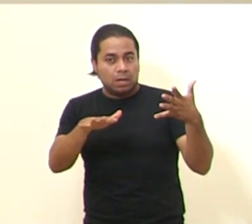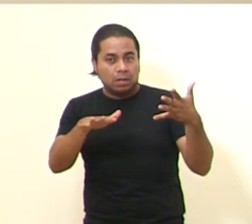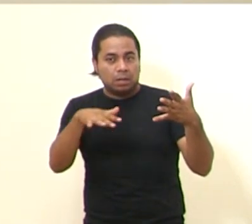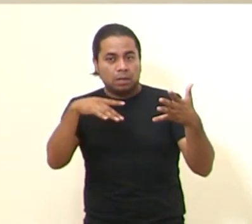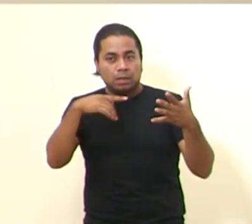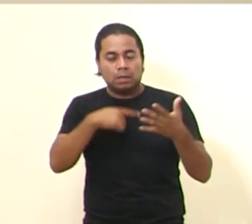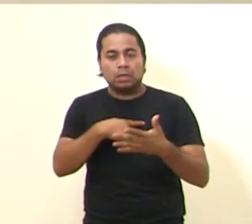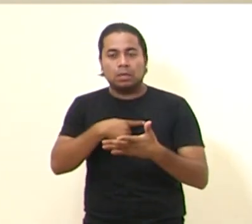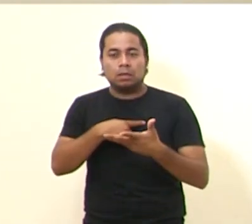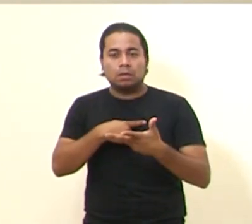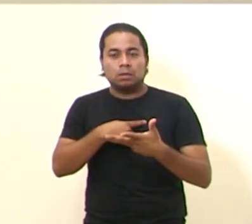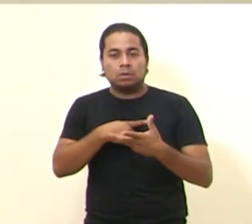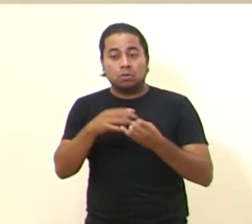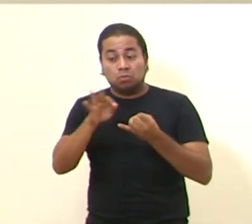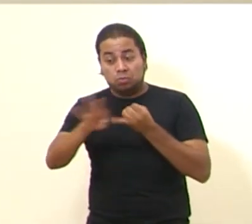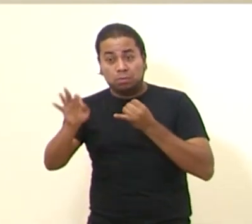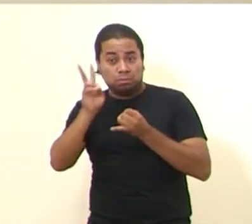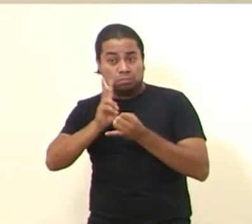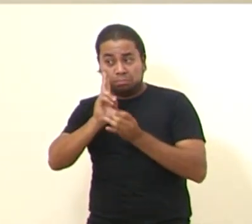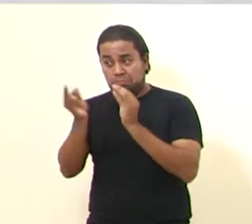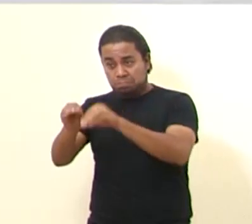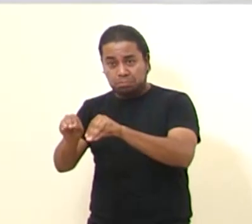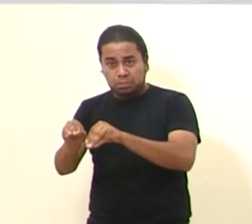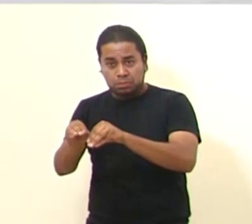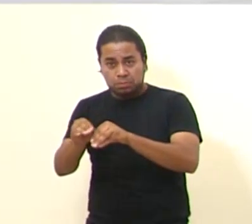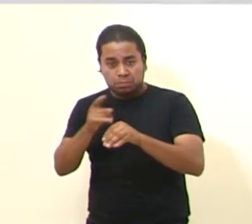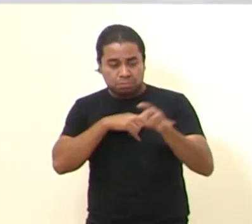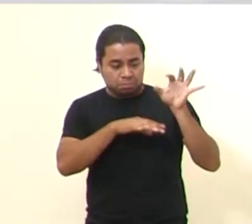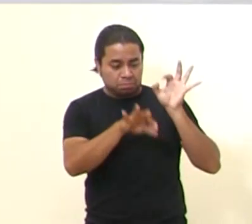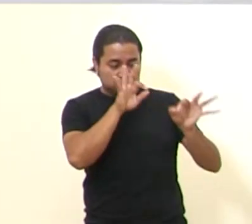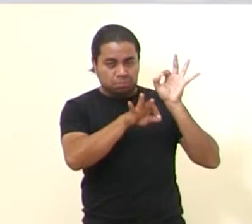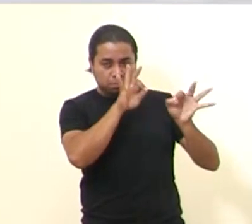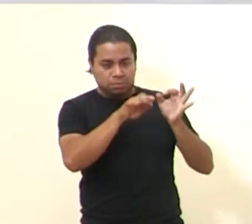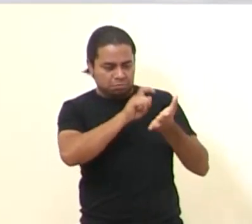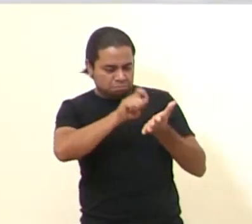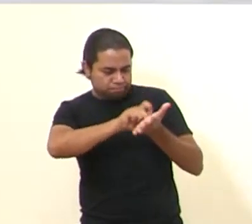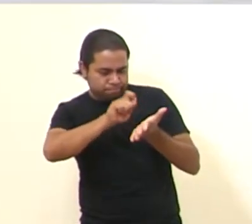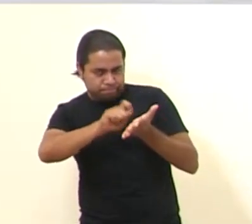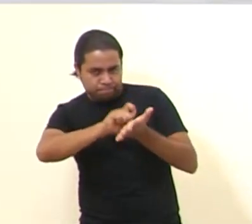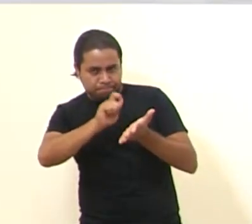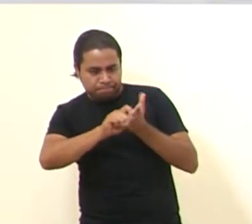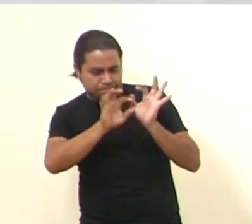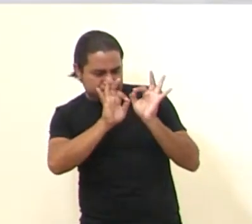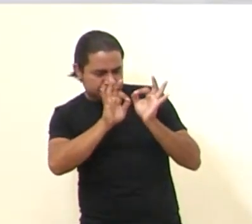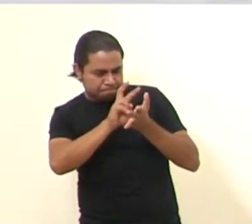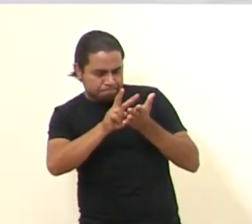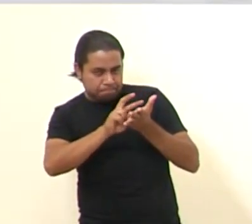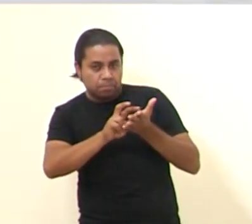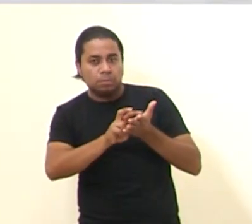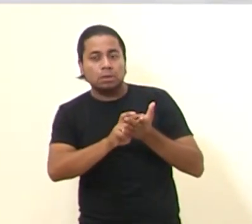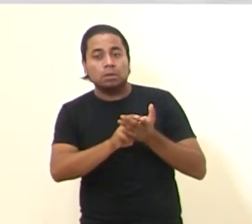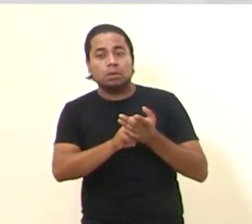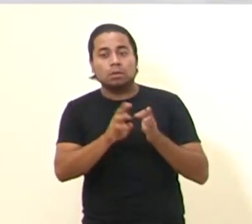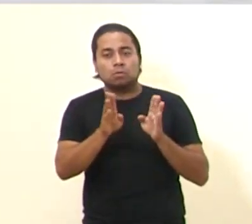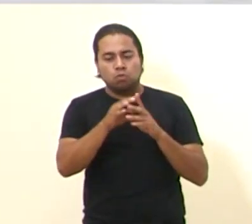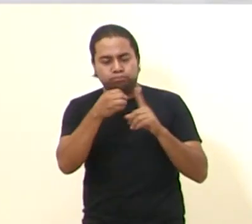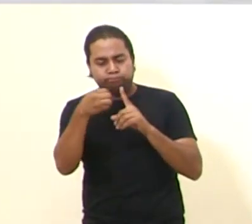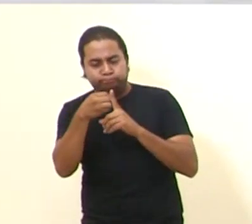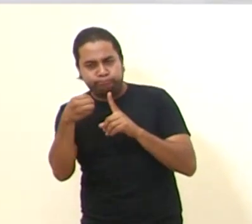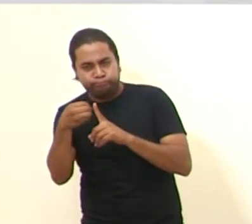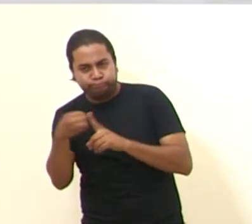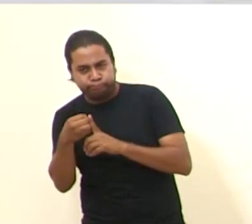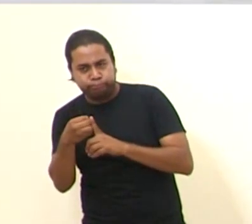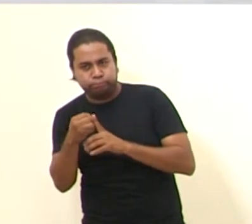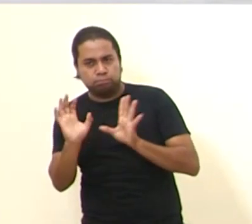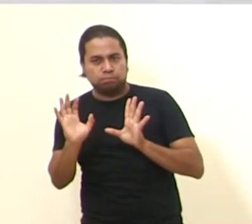Redactar el borrador final, extraer la información en fichas, revisar la coherencia y la